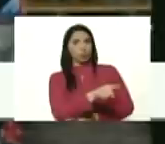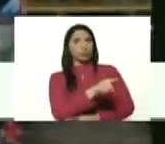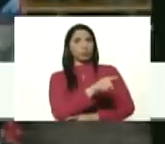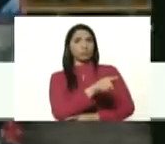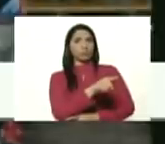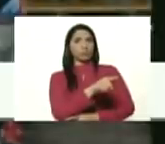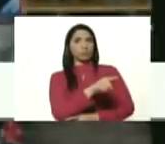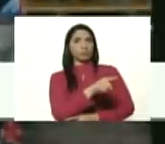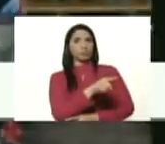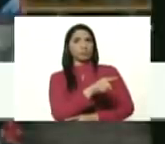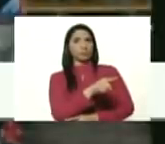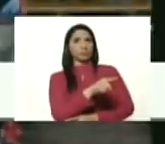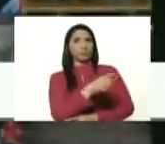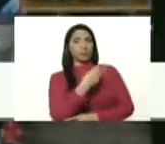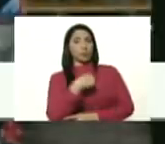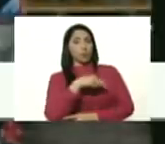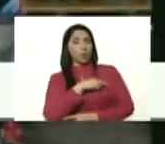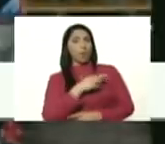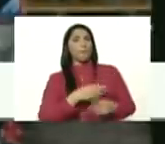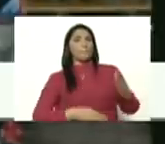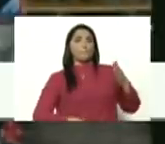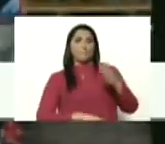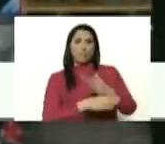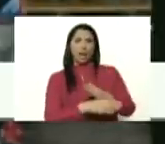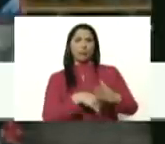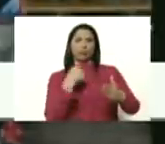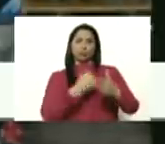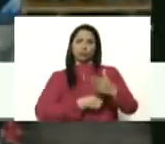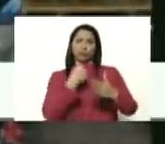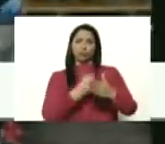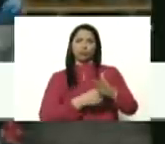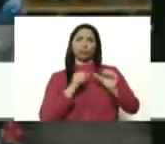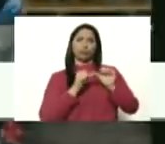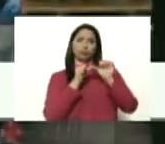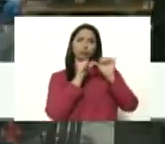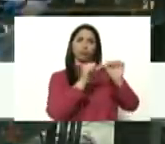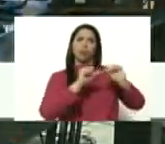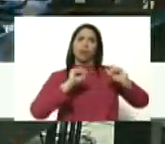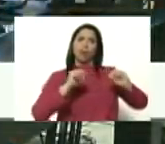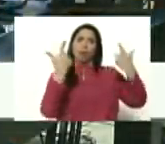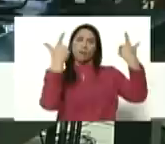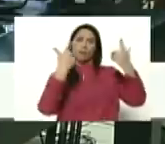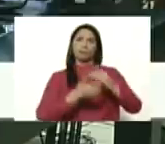y que bueno, nosotros vamos hasta el final en esta batalla emancipadora. Nosotros, así es.